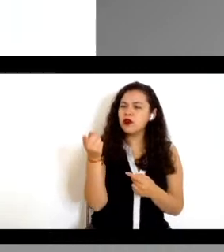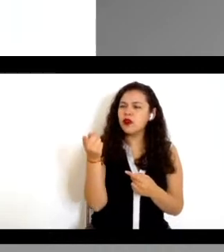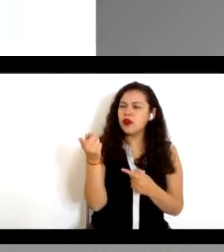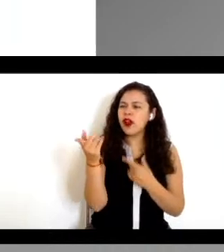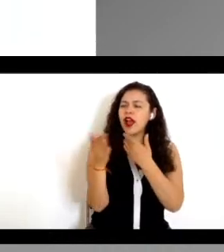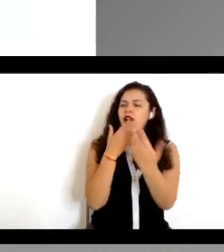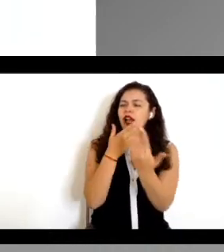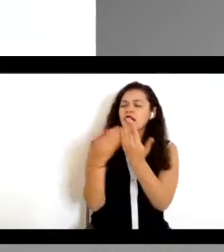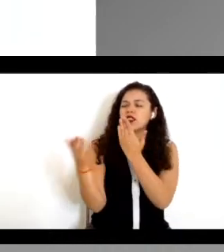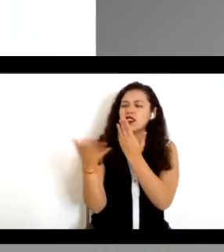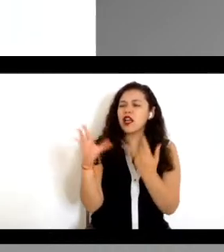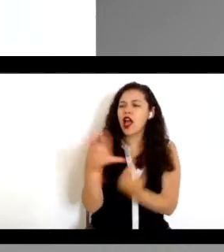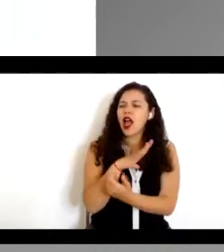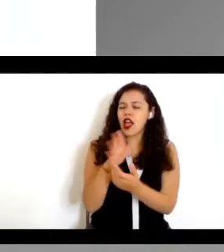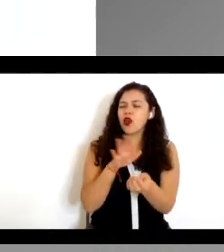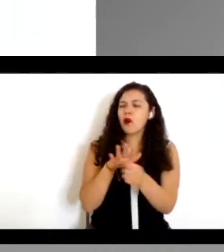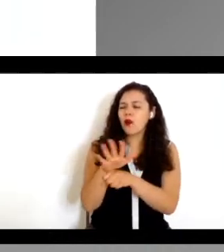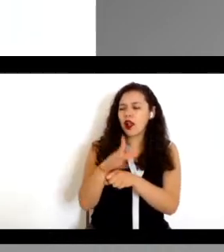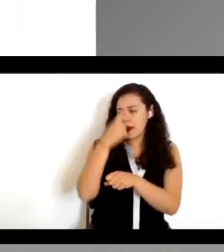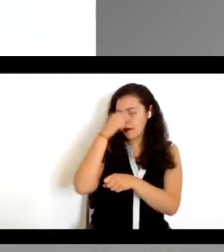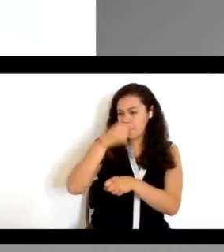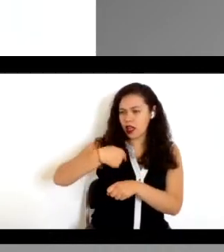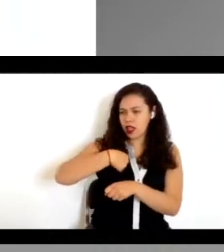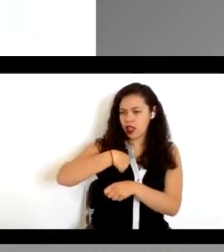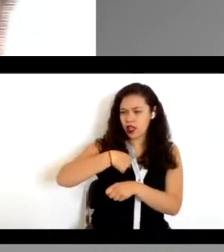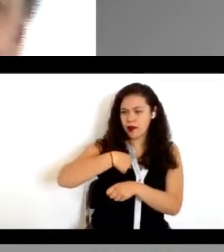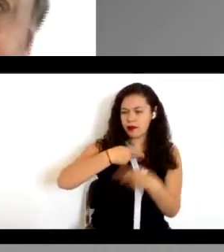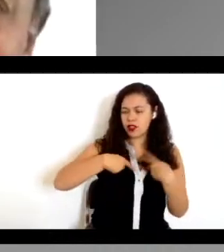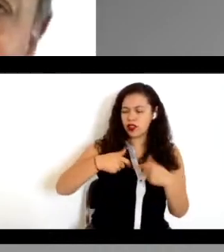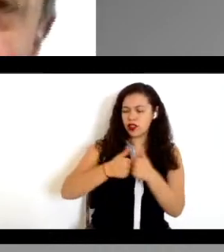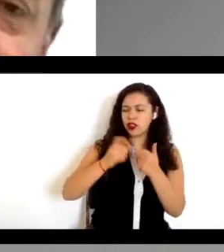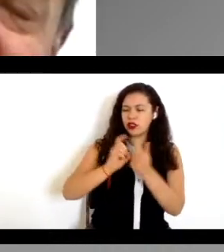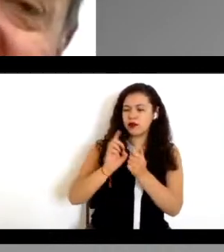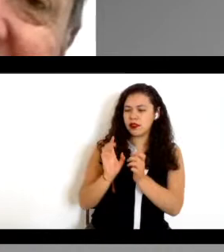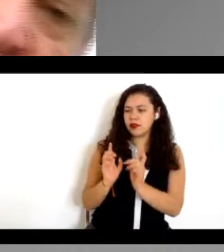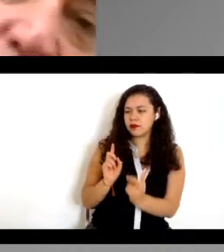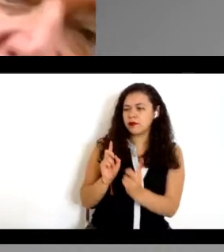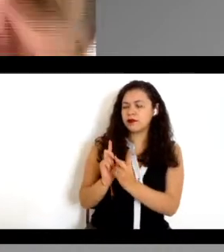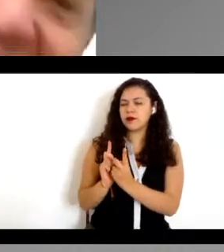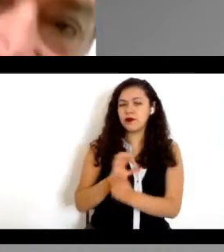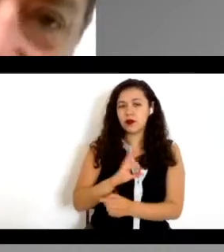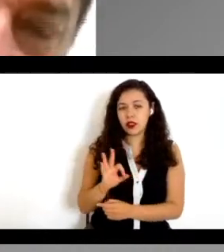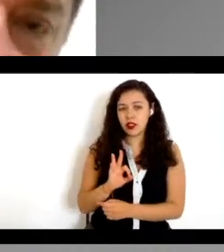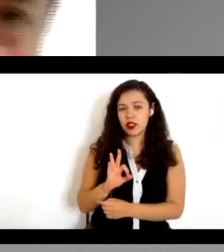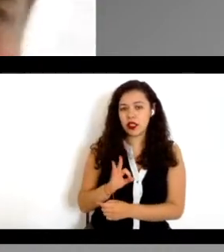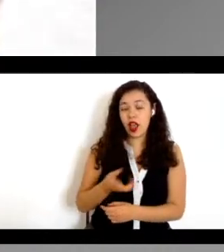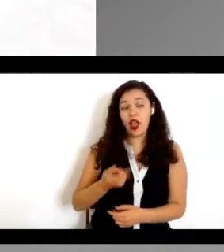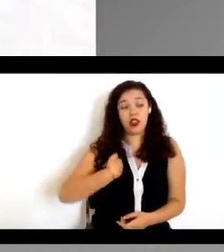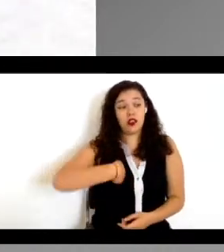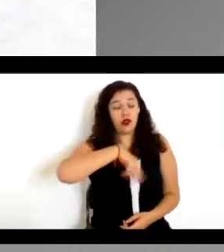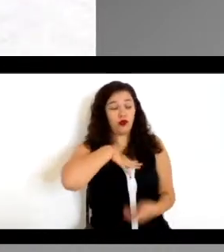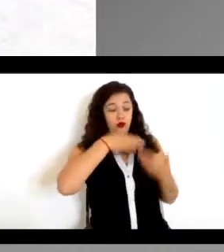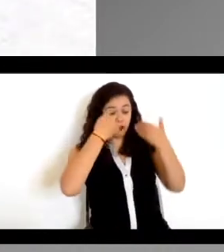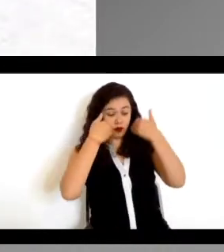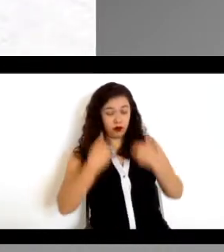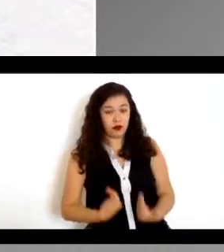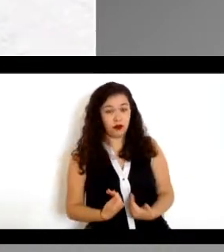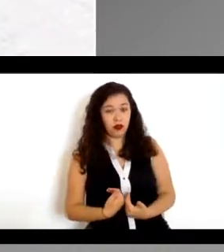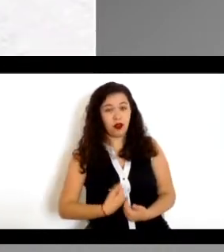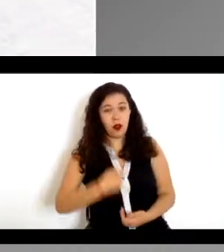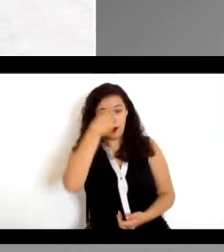tienes para poder acercarme a la persona con discapacidad? Y nosotros, ¿qué tenemos que hacer también para cerrar